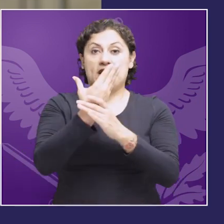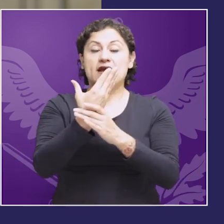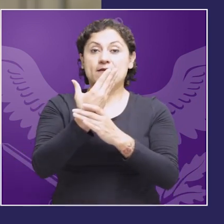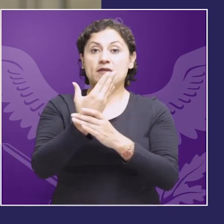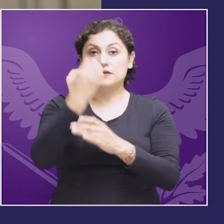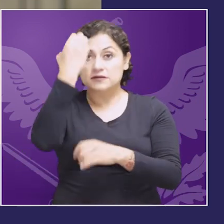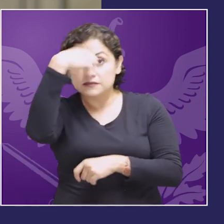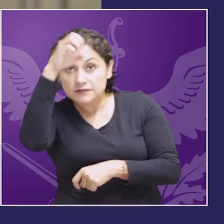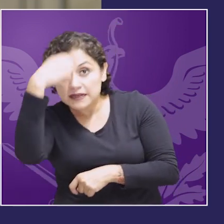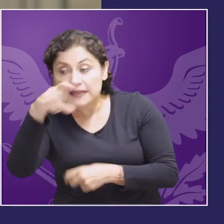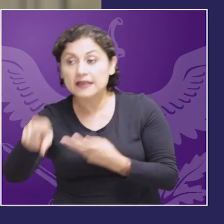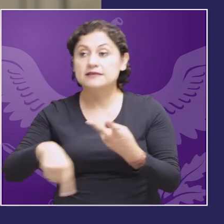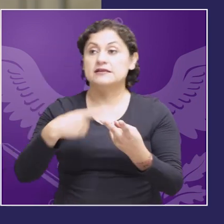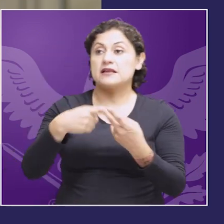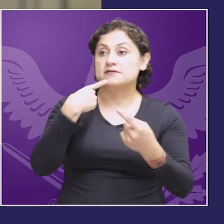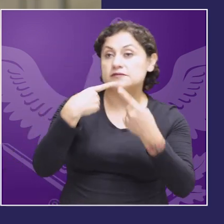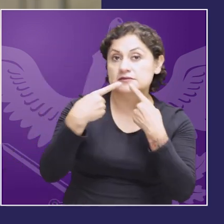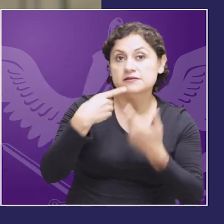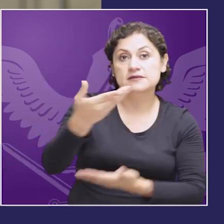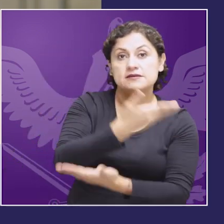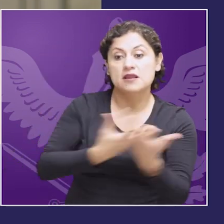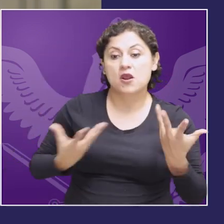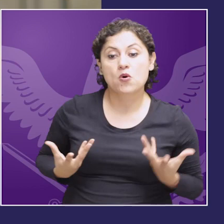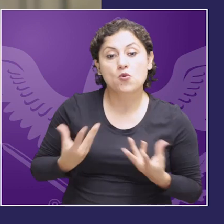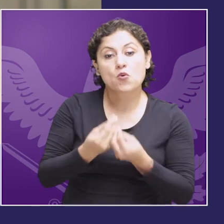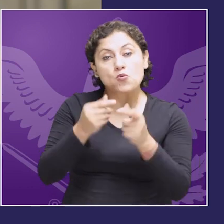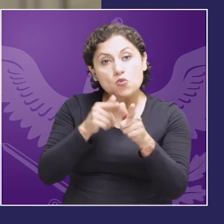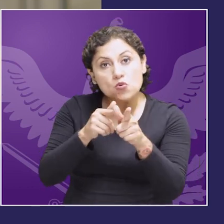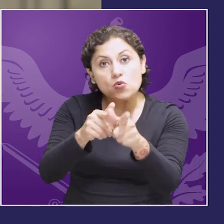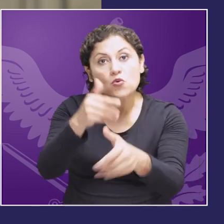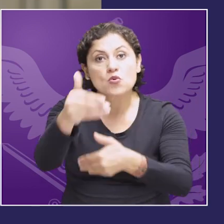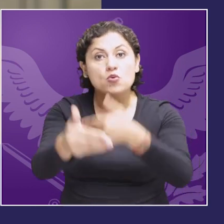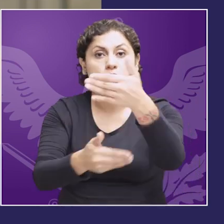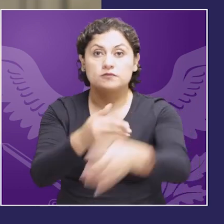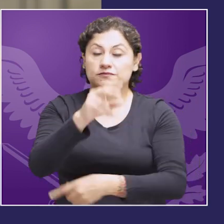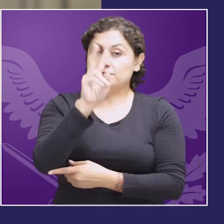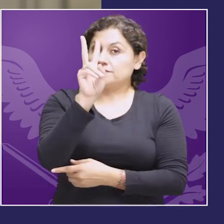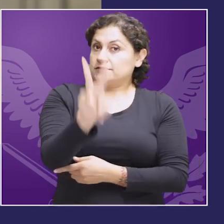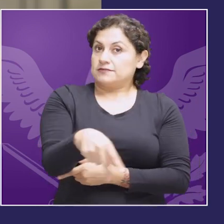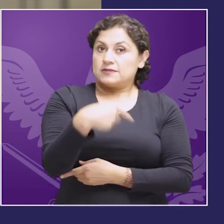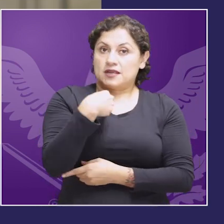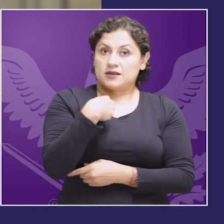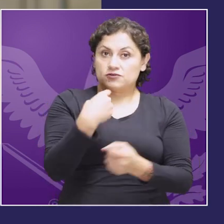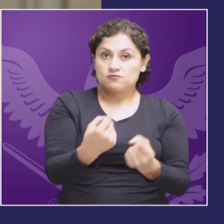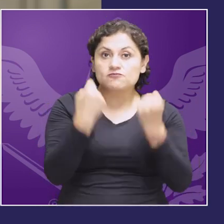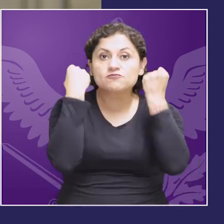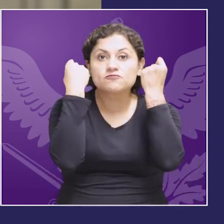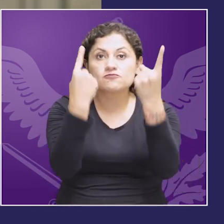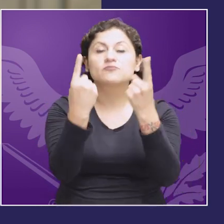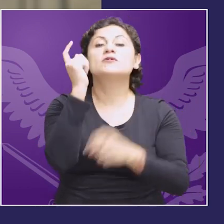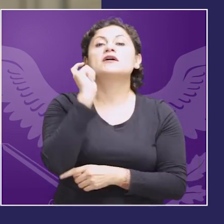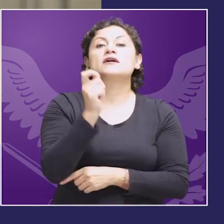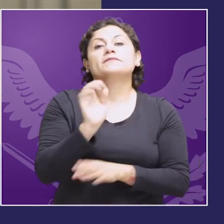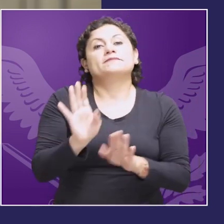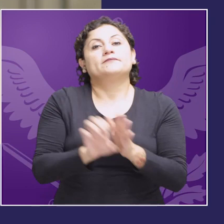intercambiar buenas prácticas, que no es más que eso, intercambiar buenas prácticas y experiencias que nos permitan crecer en esa misma dirección. A eso voy yo.